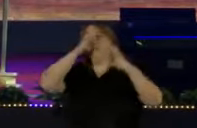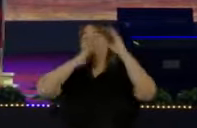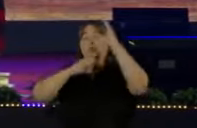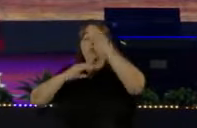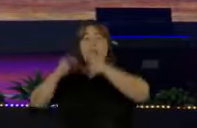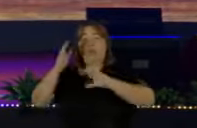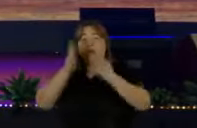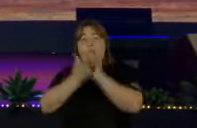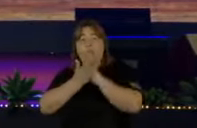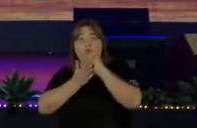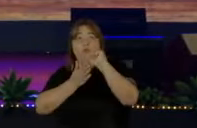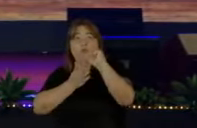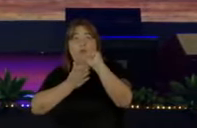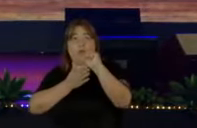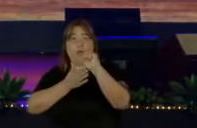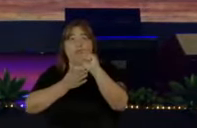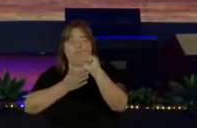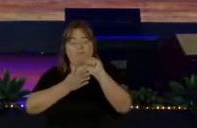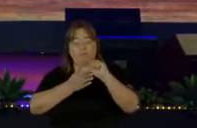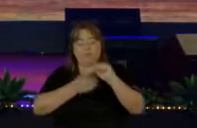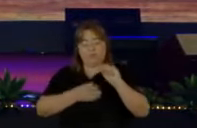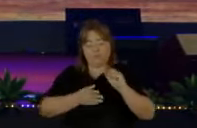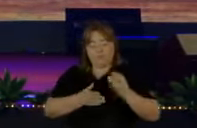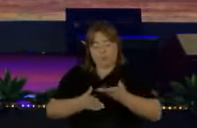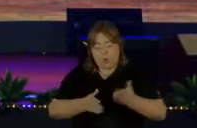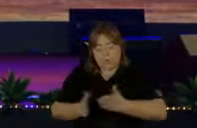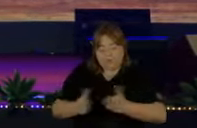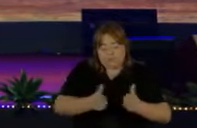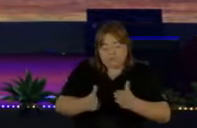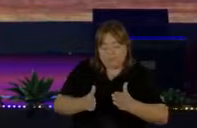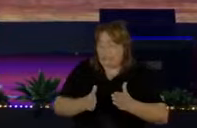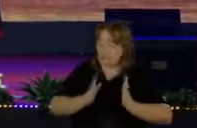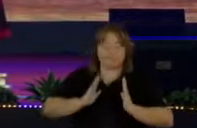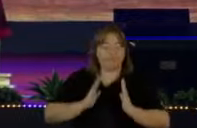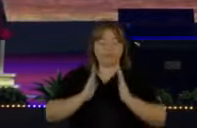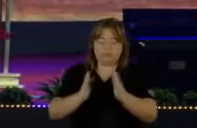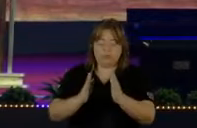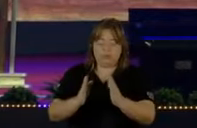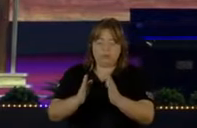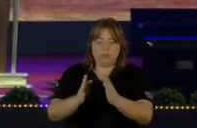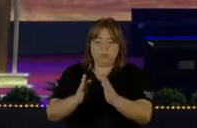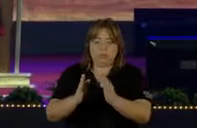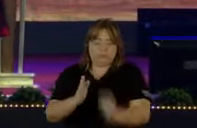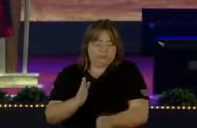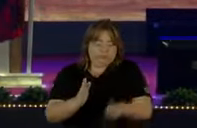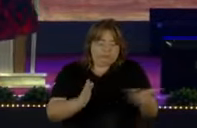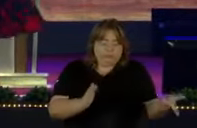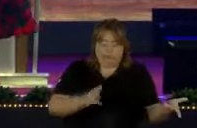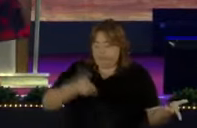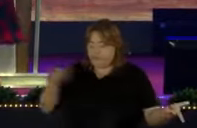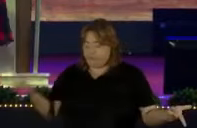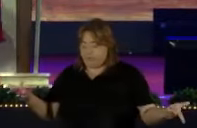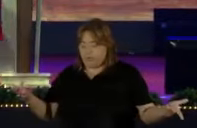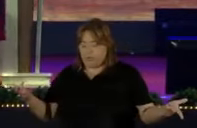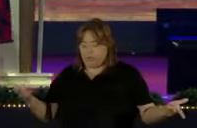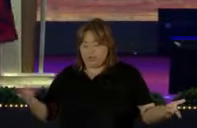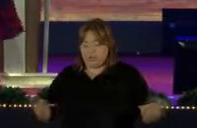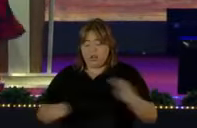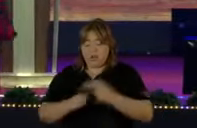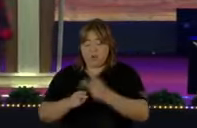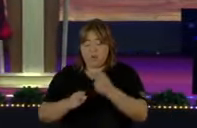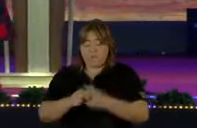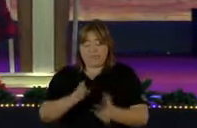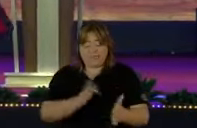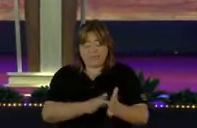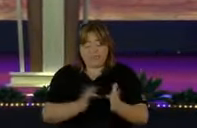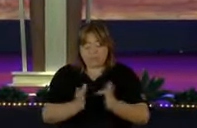torcido se endereza en el nombre de Jesús y lo cojo del camino se sale, se allana todo monte en el nombre de